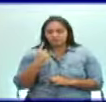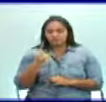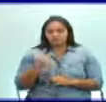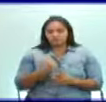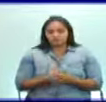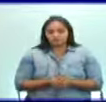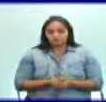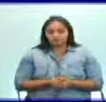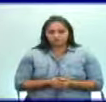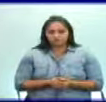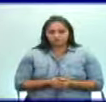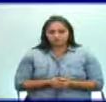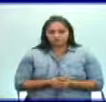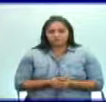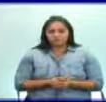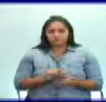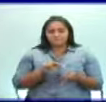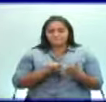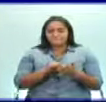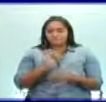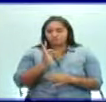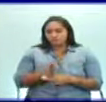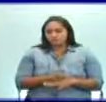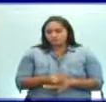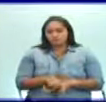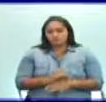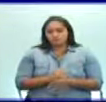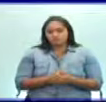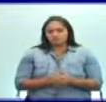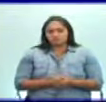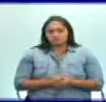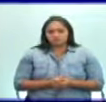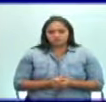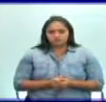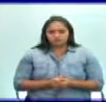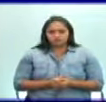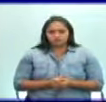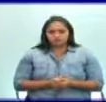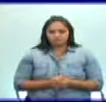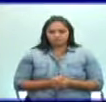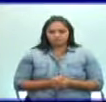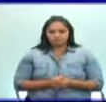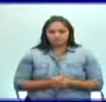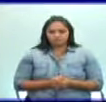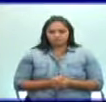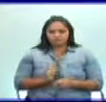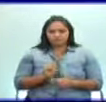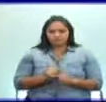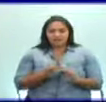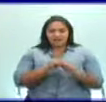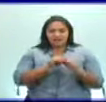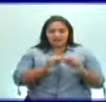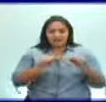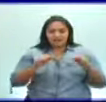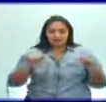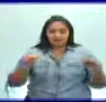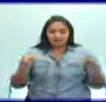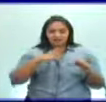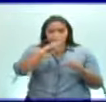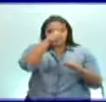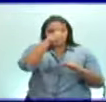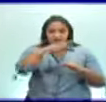sería 0.1. 0 en las x, 1 en las y. Ya. Ahora, a la recta a la cual la curva se